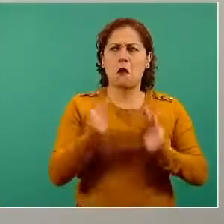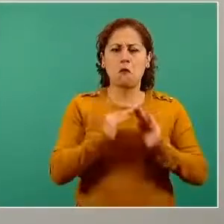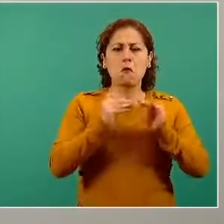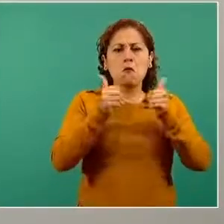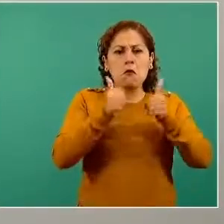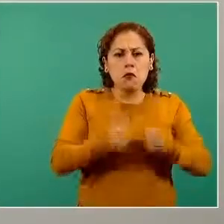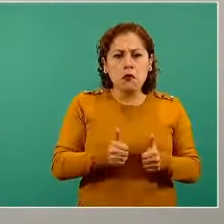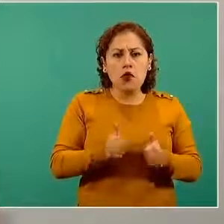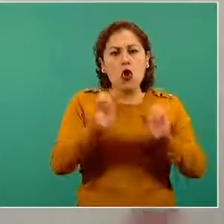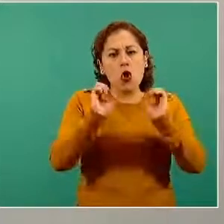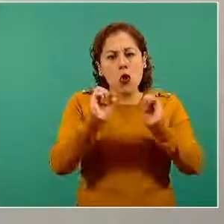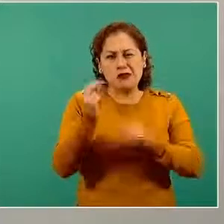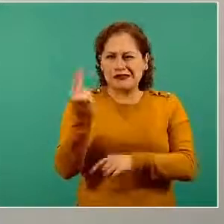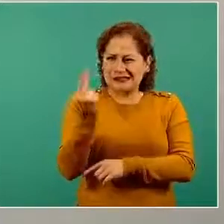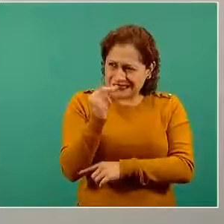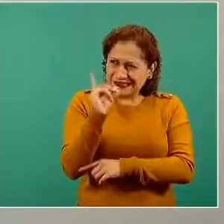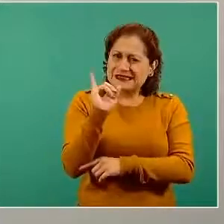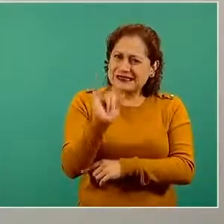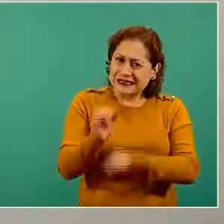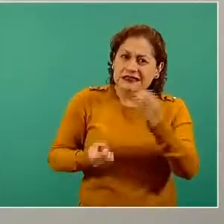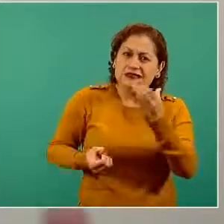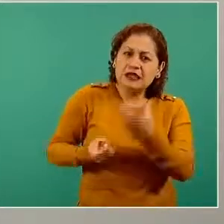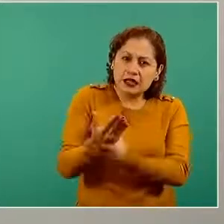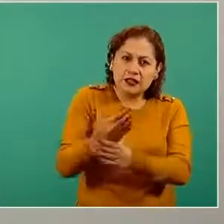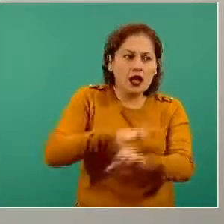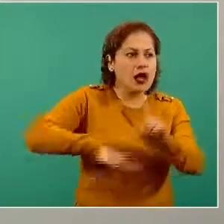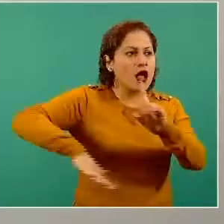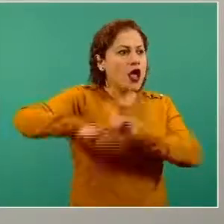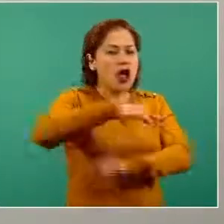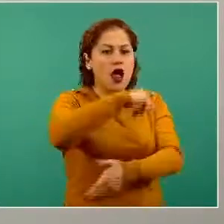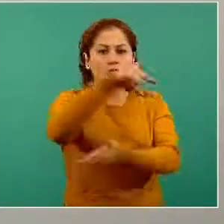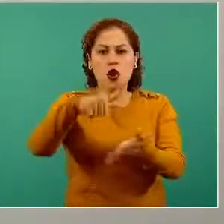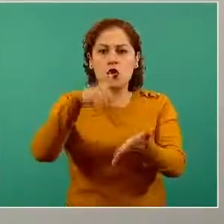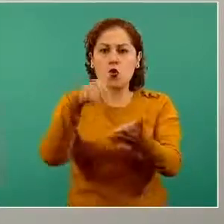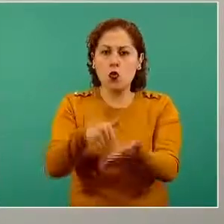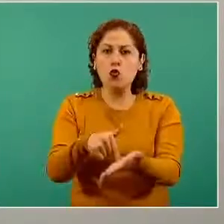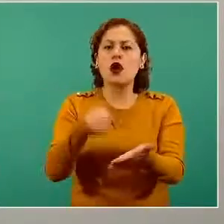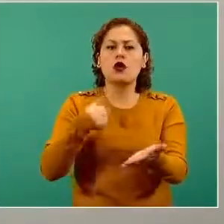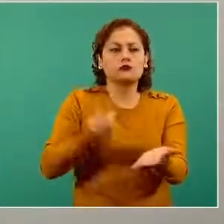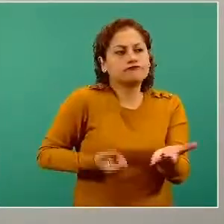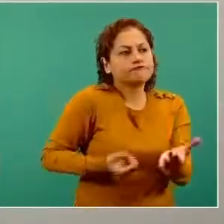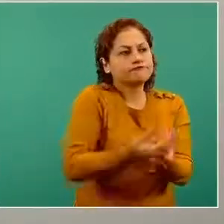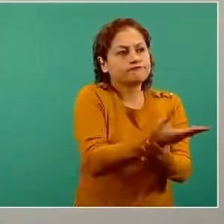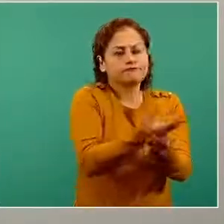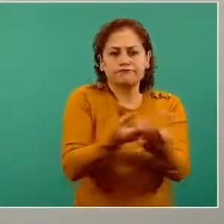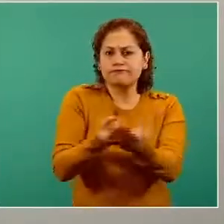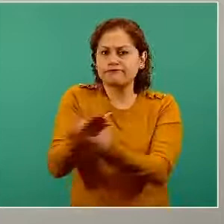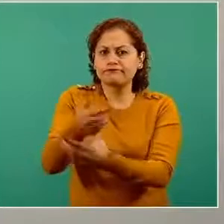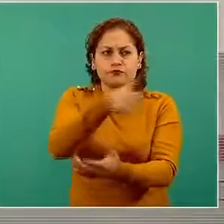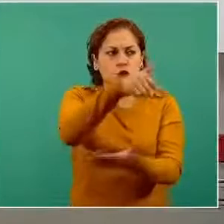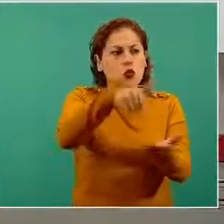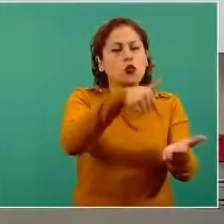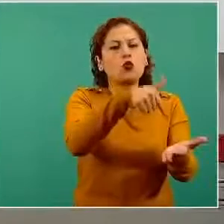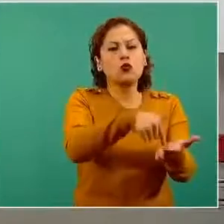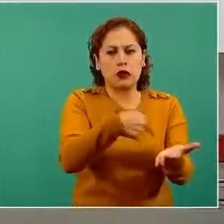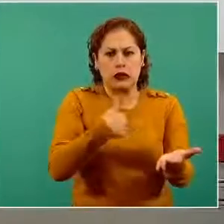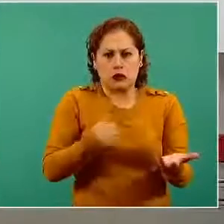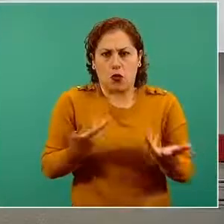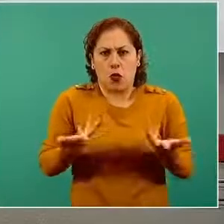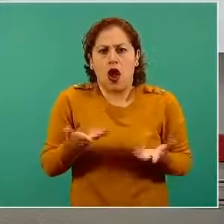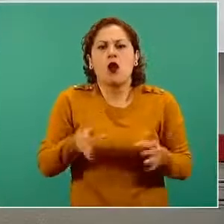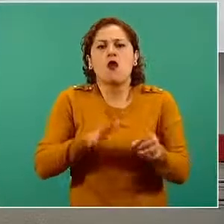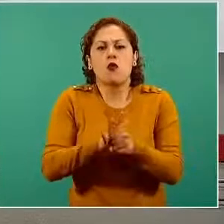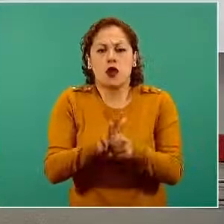potencial contagio en el ambiente público o en los espacios abiertos o cerrados públicos, pues ese